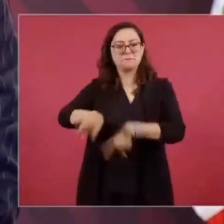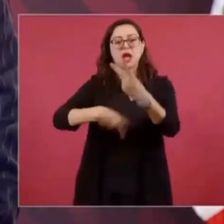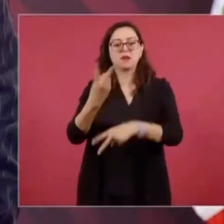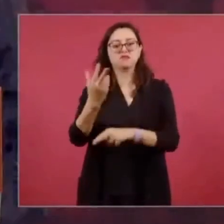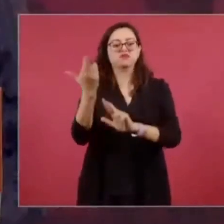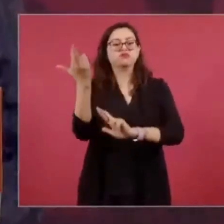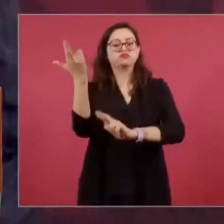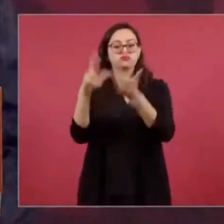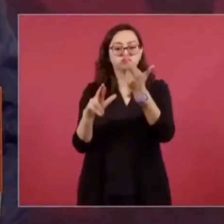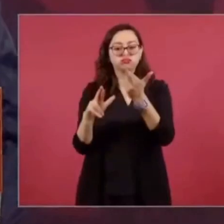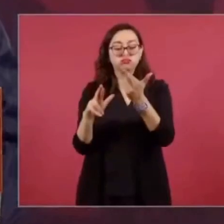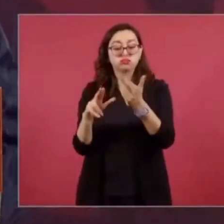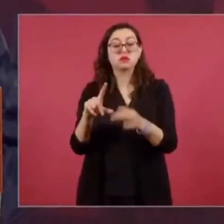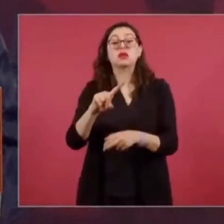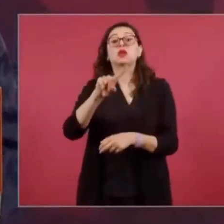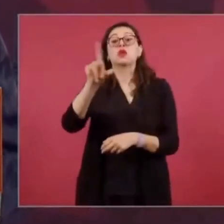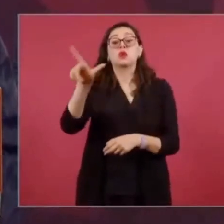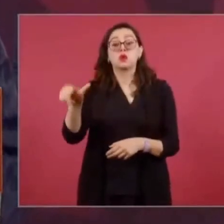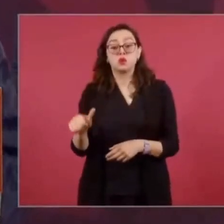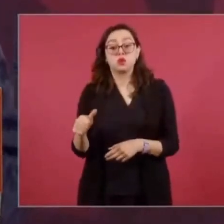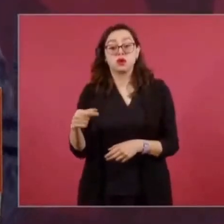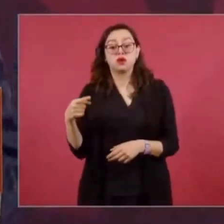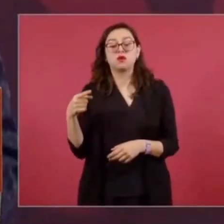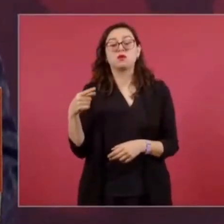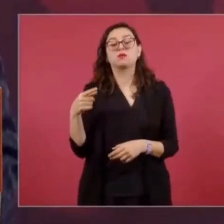de fracasar en Casas Grandes,